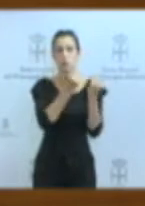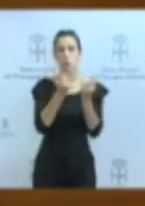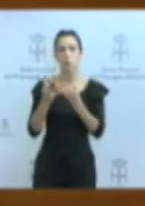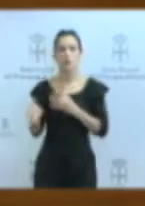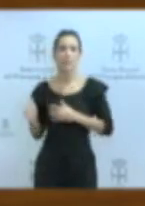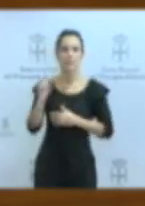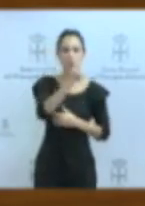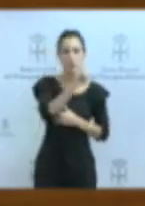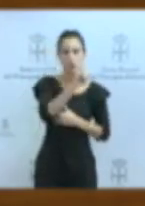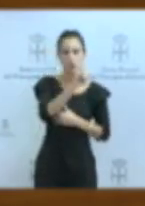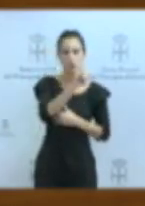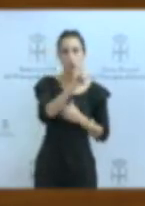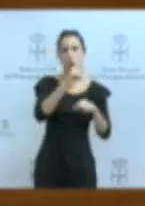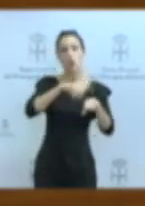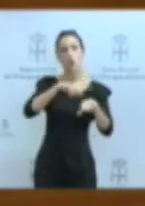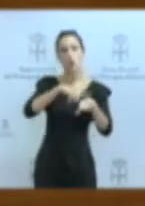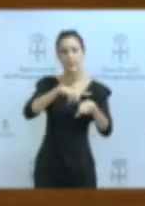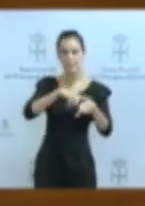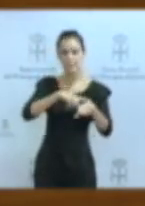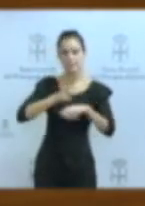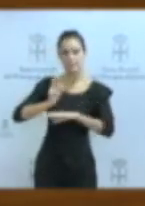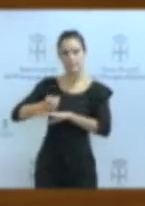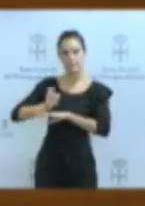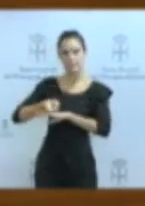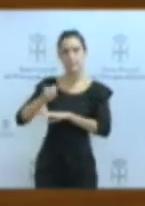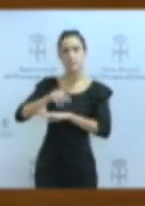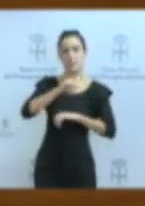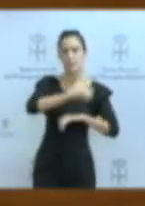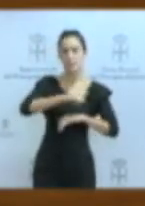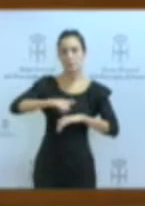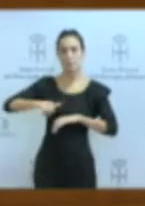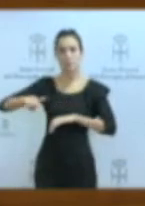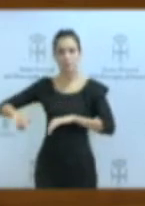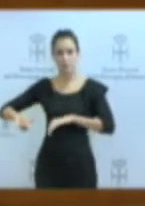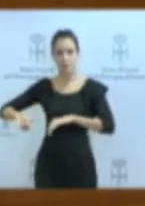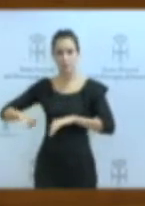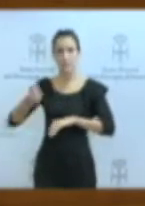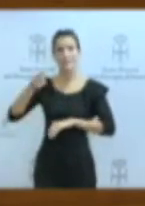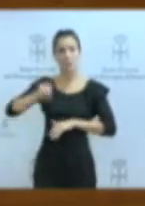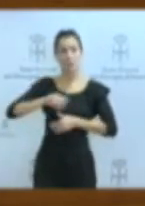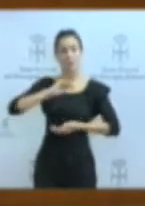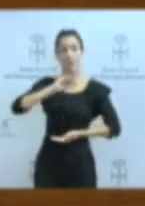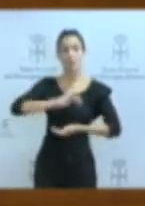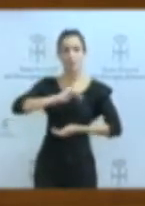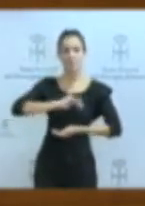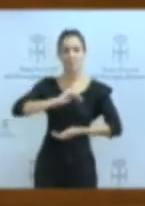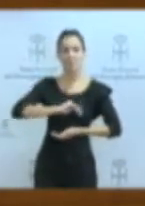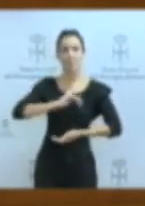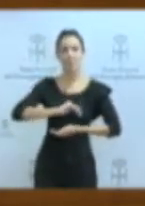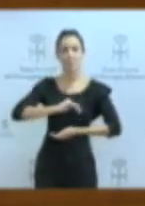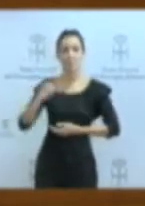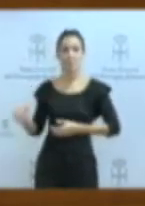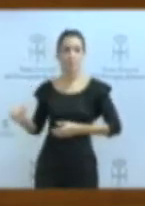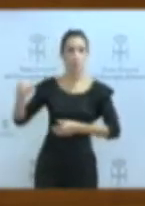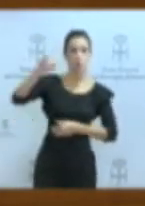una estacionalidad, una capacidad de transporte que satisfaga las expectativas que tenemos de